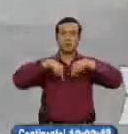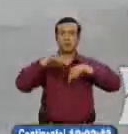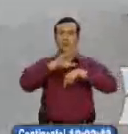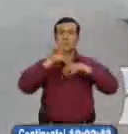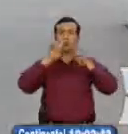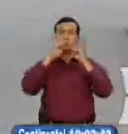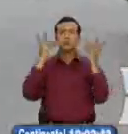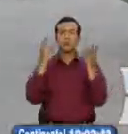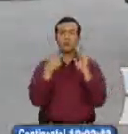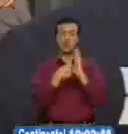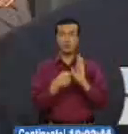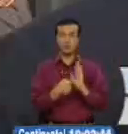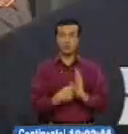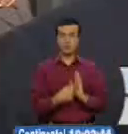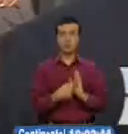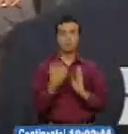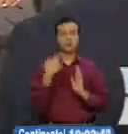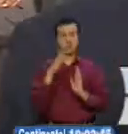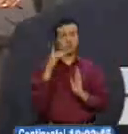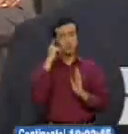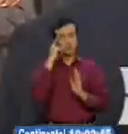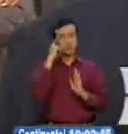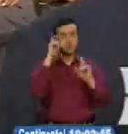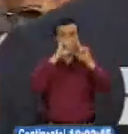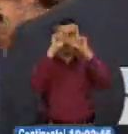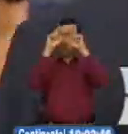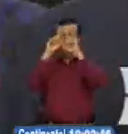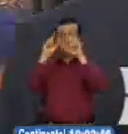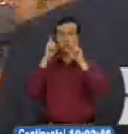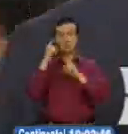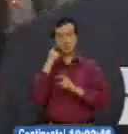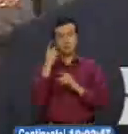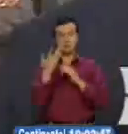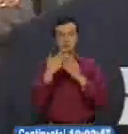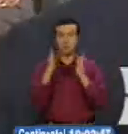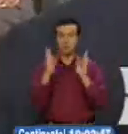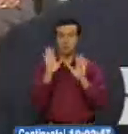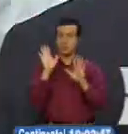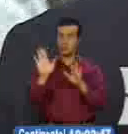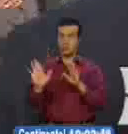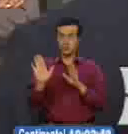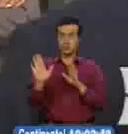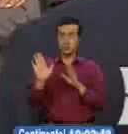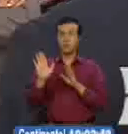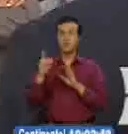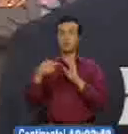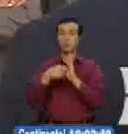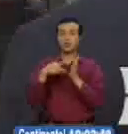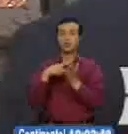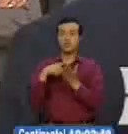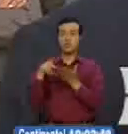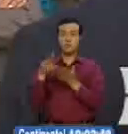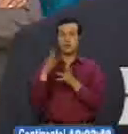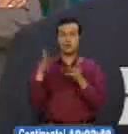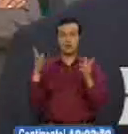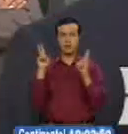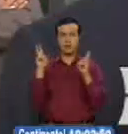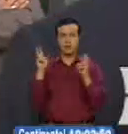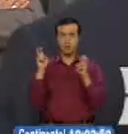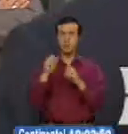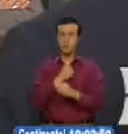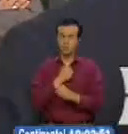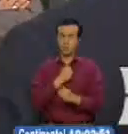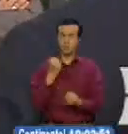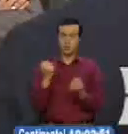respecto al manejo tributario. Sean estas compañías cooperativas. Y había una diferencia entre la exoneración del impuesto a la propiedad de